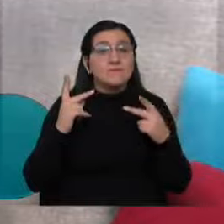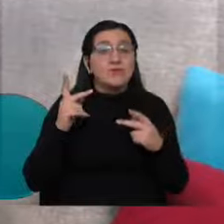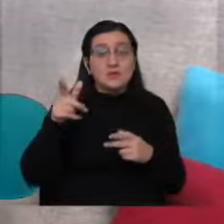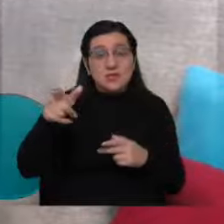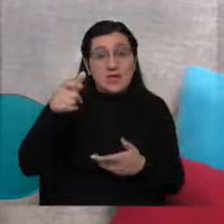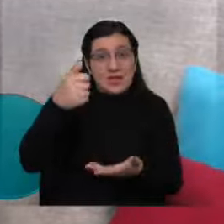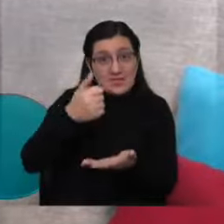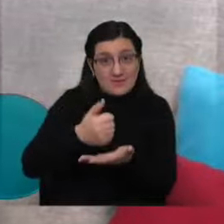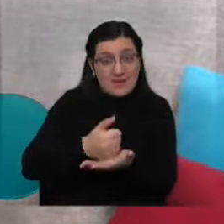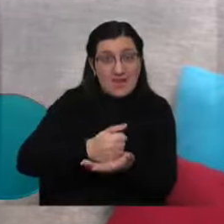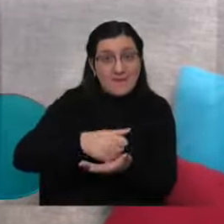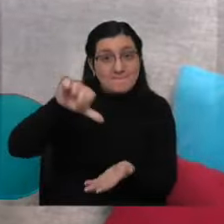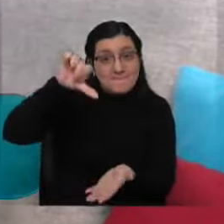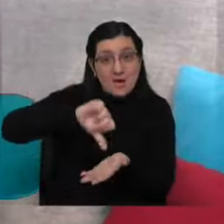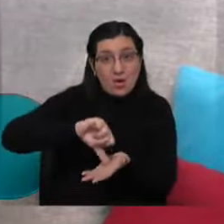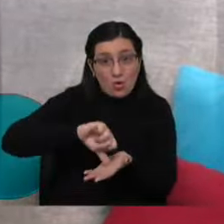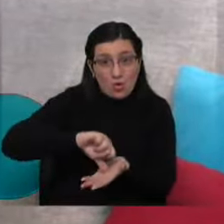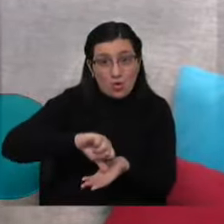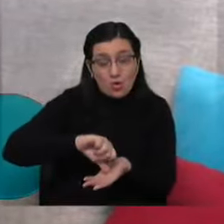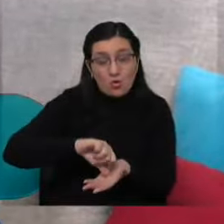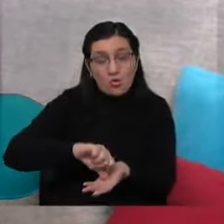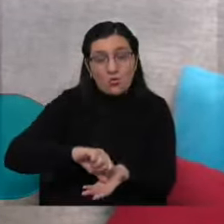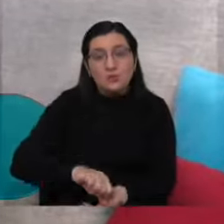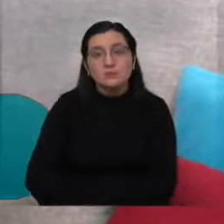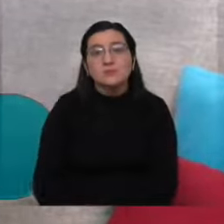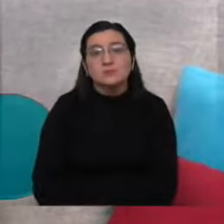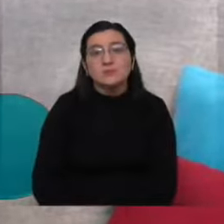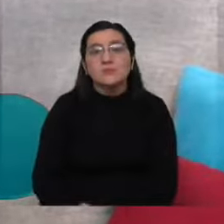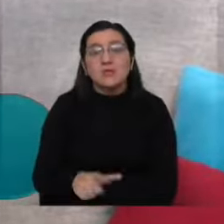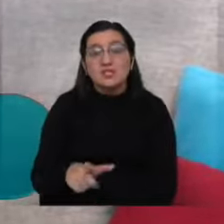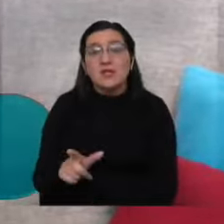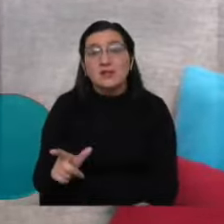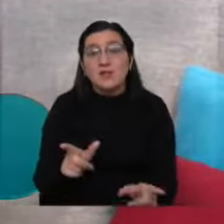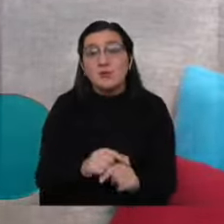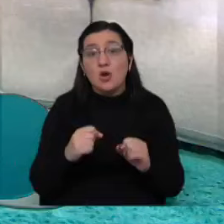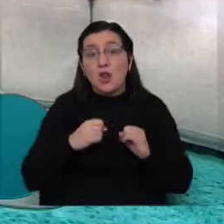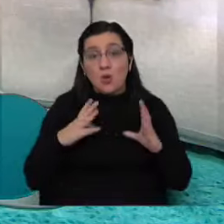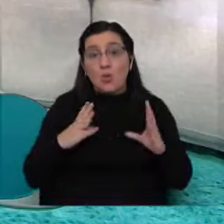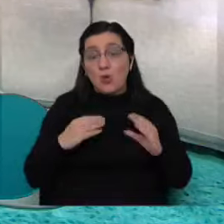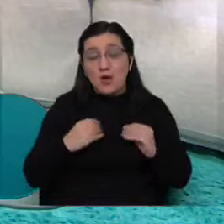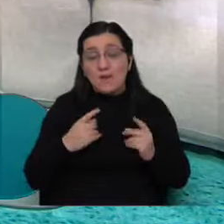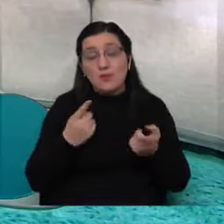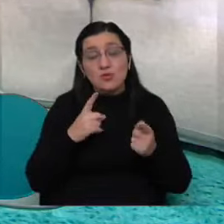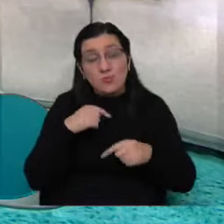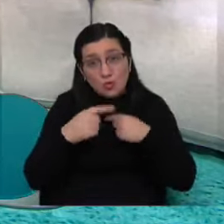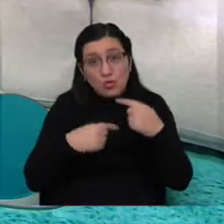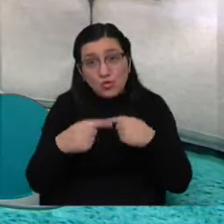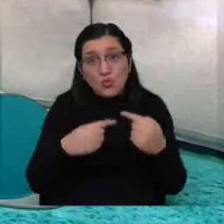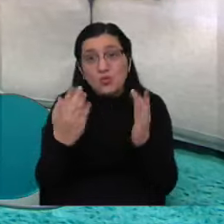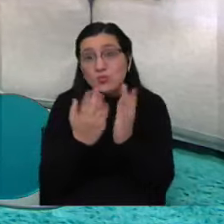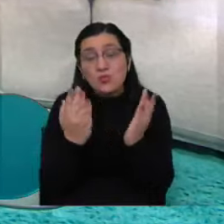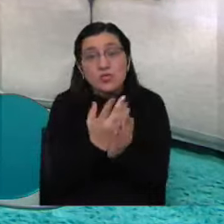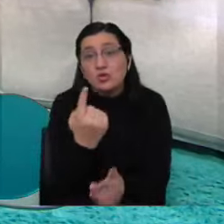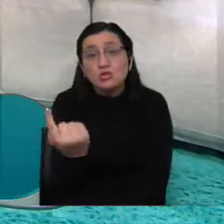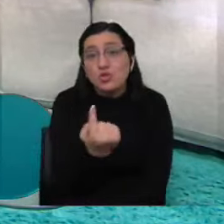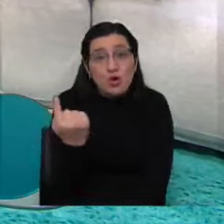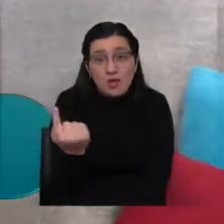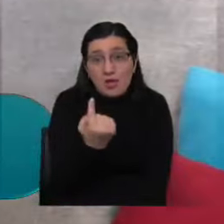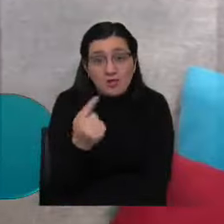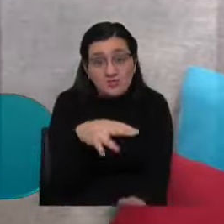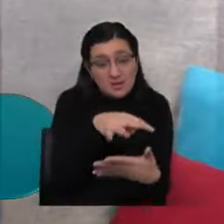humilde ella apenas terminó la escuela entonces también tiene eso no O sea una persona que su formación no fue más que autodidacta en base a leer y escribir